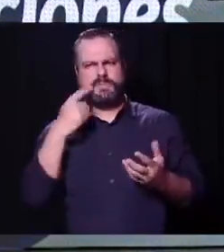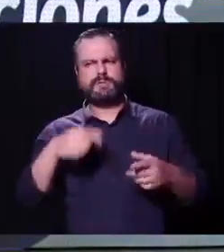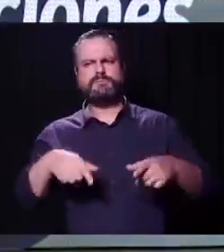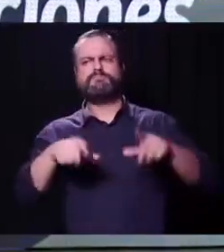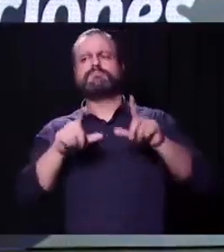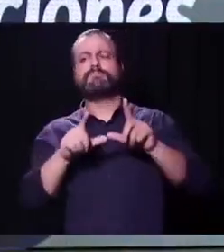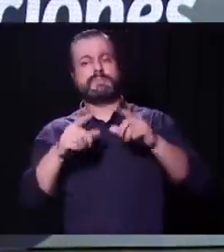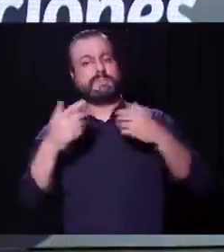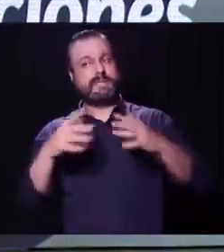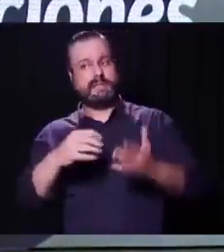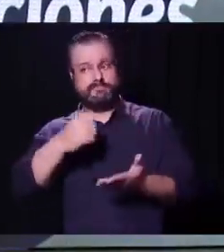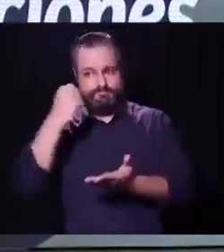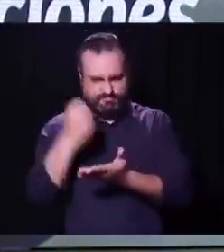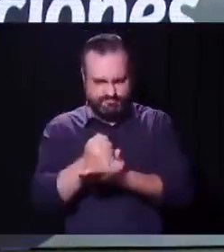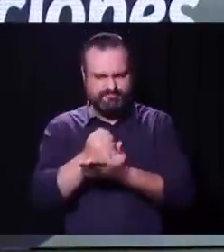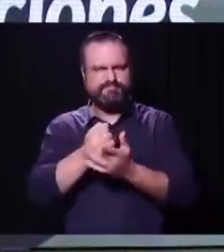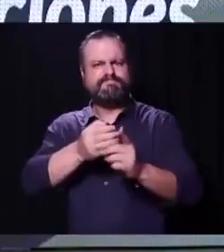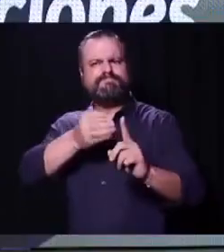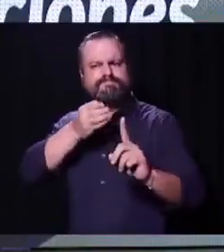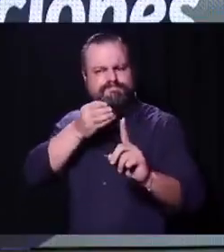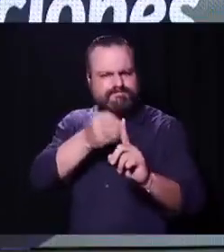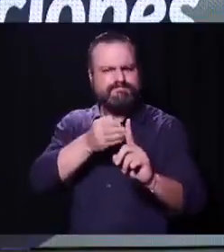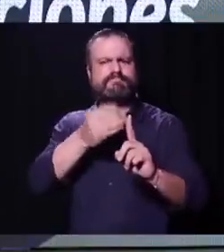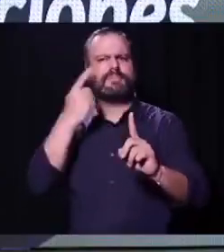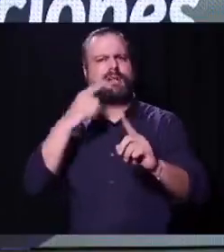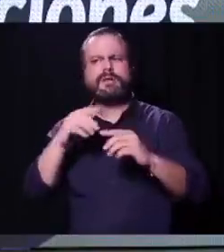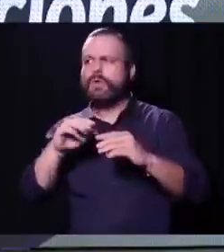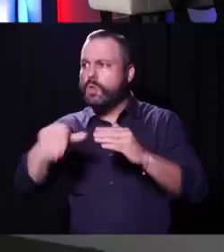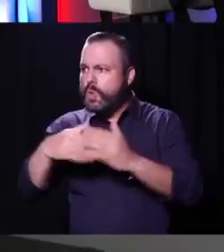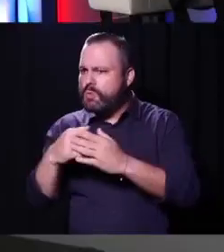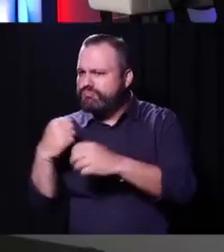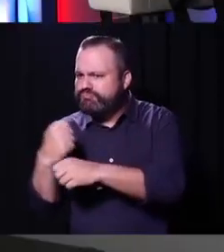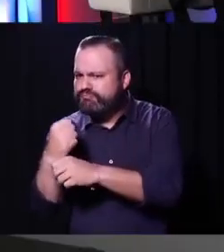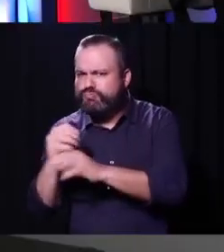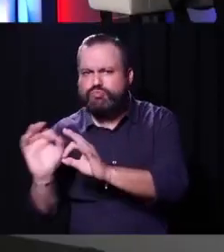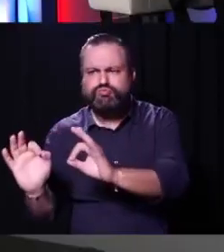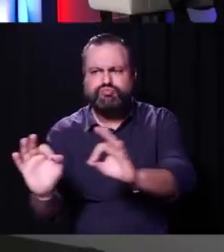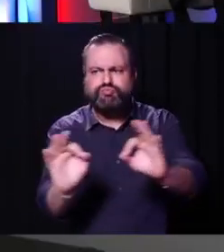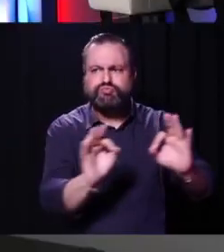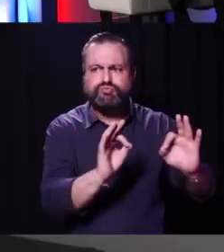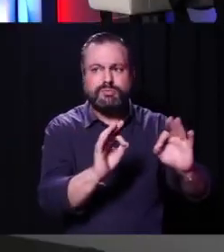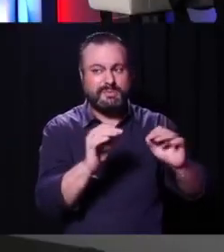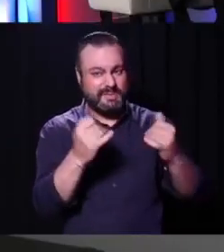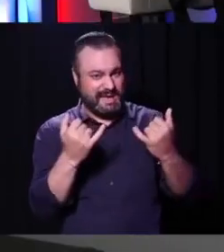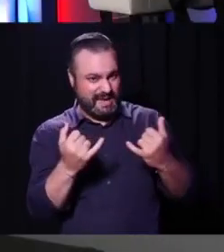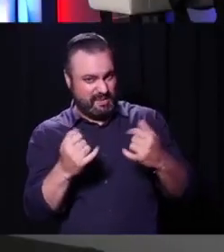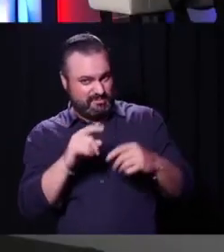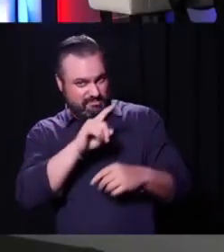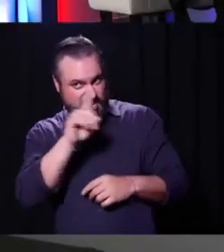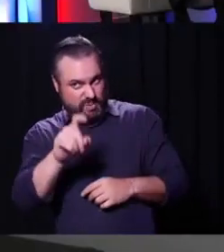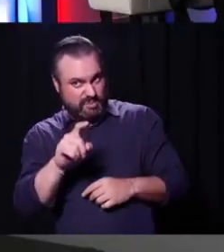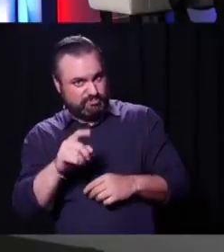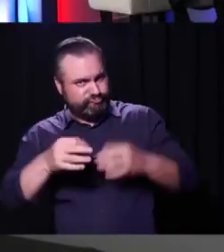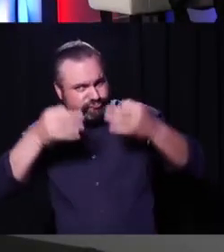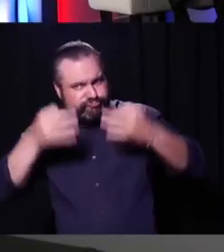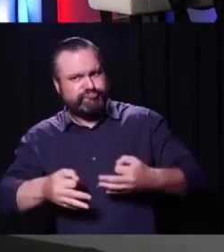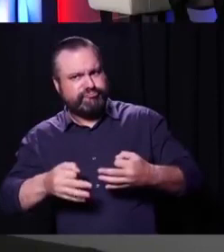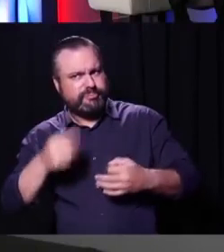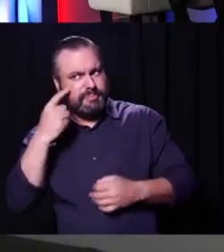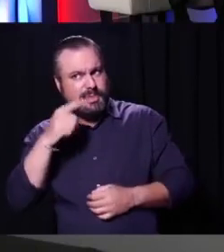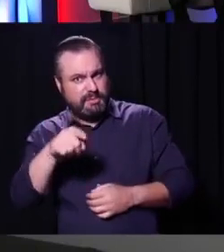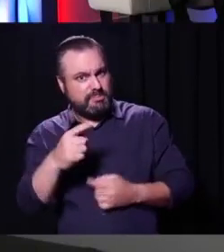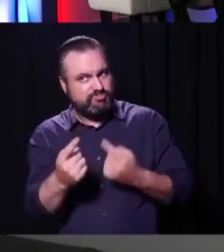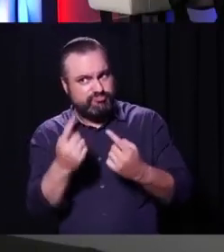cumpliendo. ¿Aumentaría el presupuesto para esas instituciones como el INAMU? Sin duda alguna. Es más, si a mí me preguntan hoy,